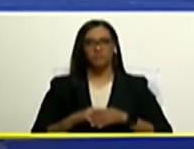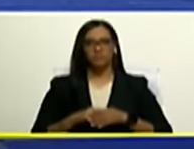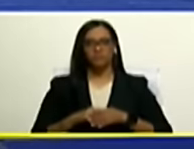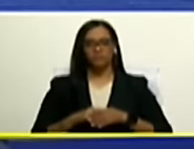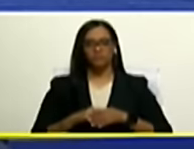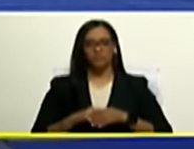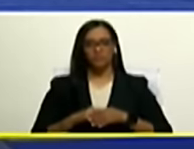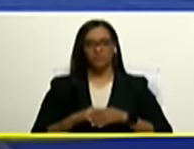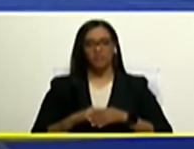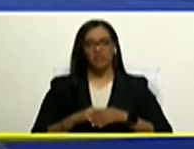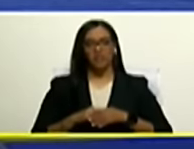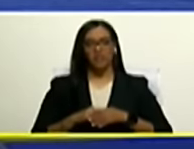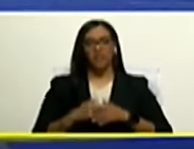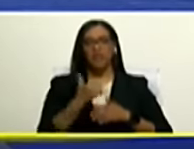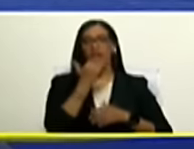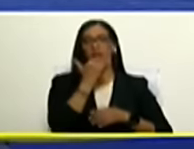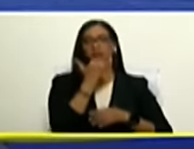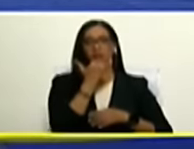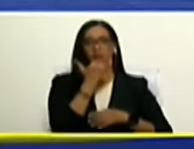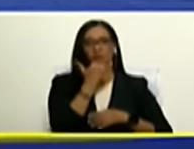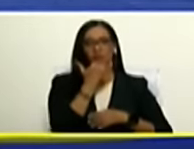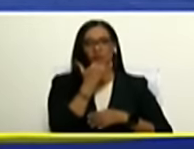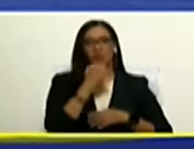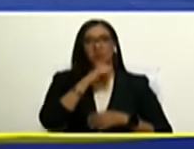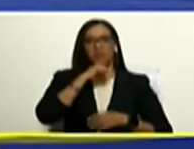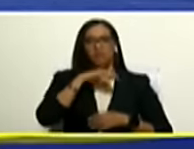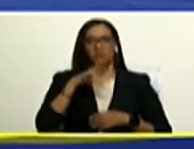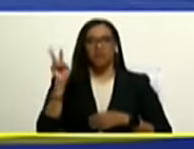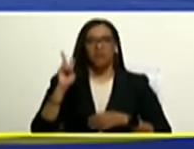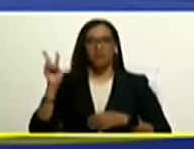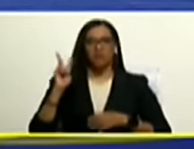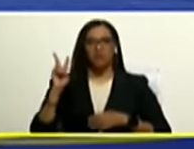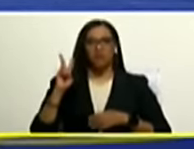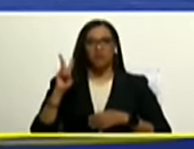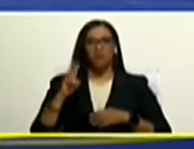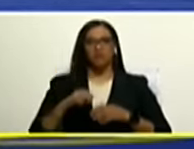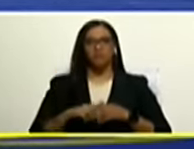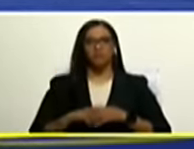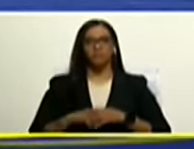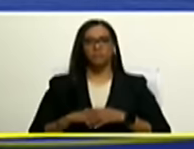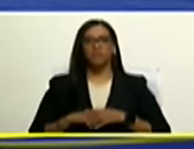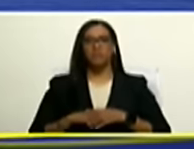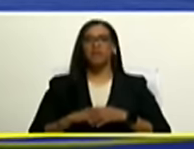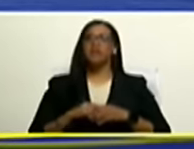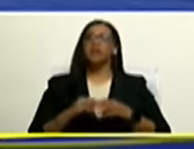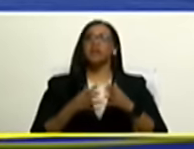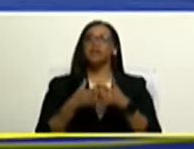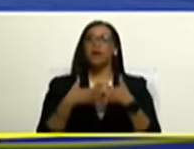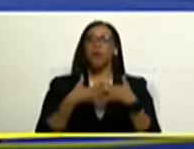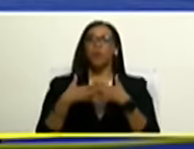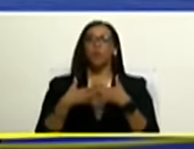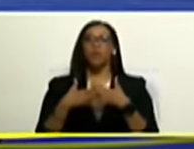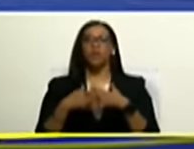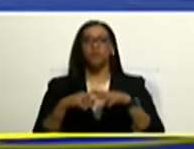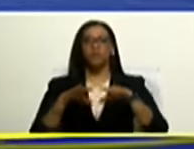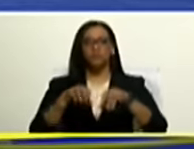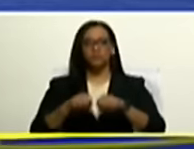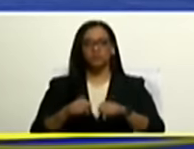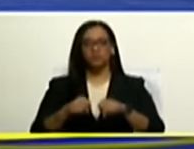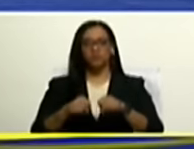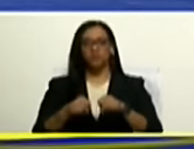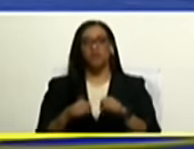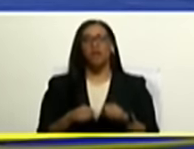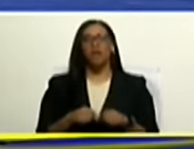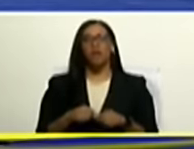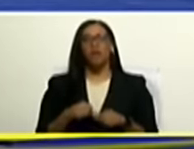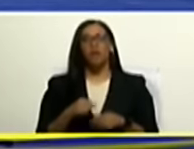y grave error en la historia de Venezuela. Estados Unidos interviene, los